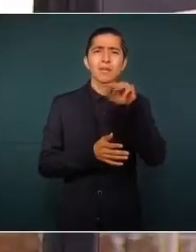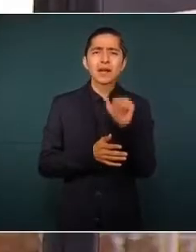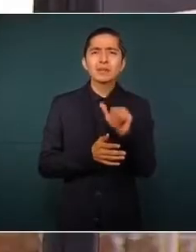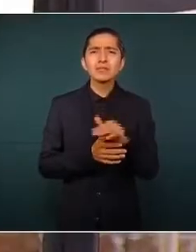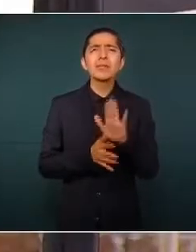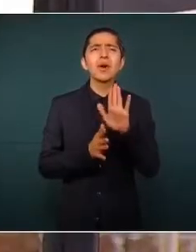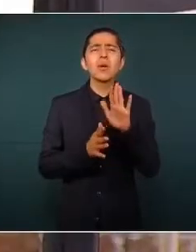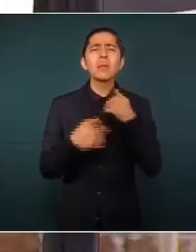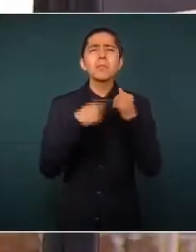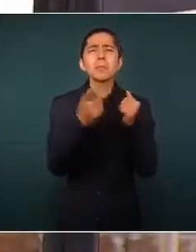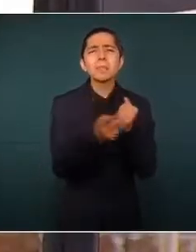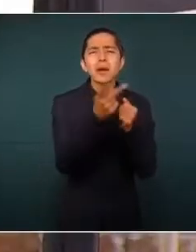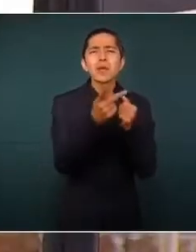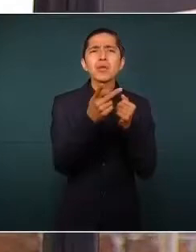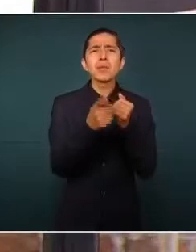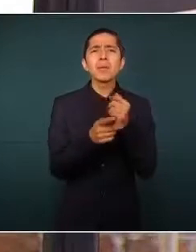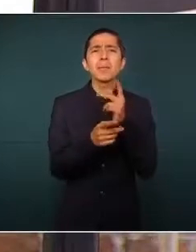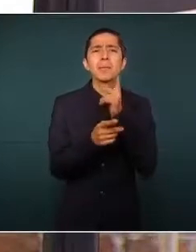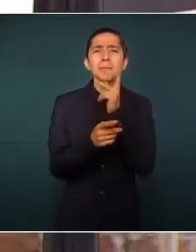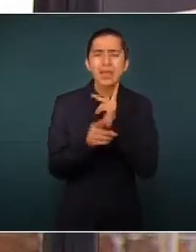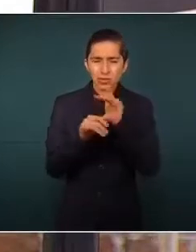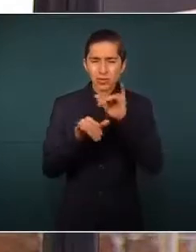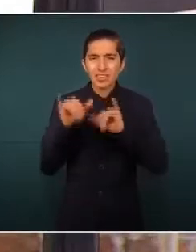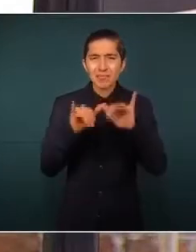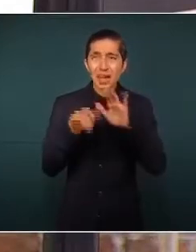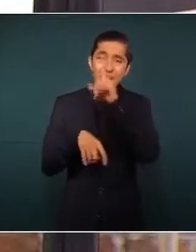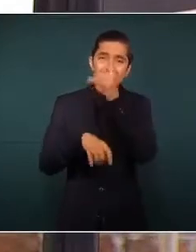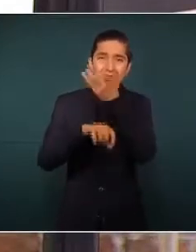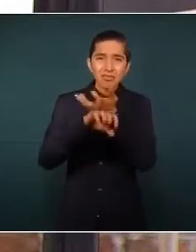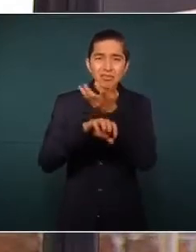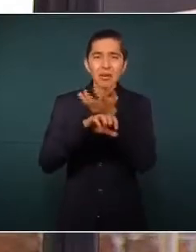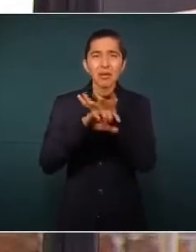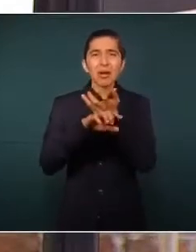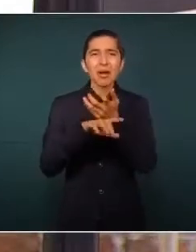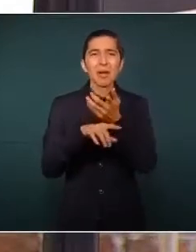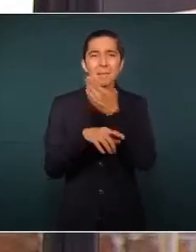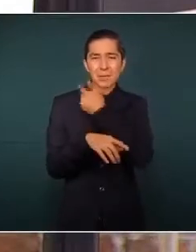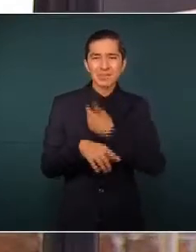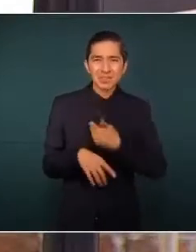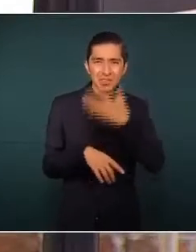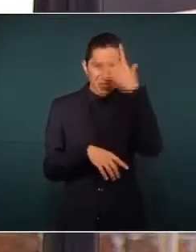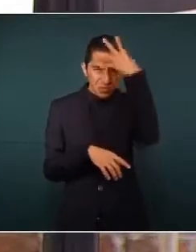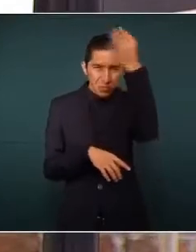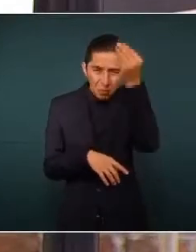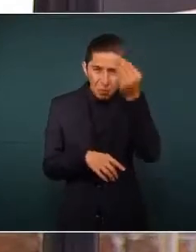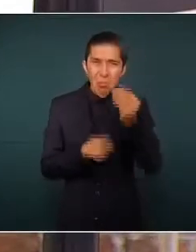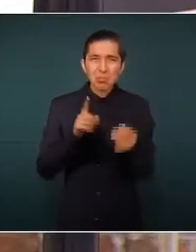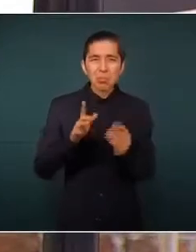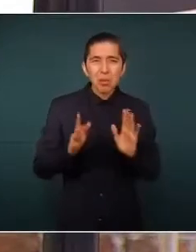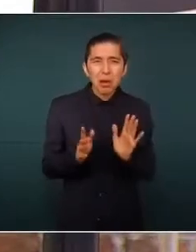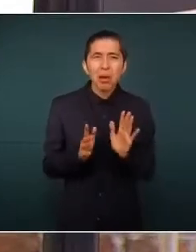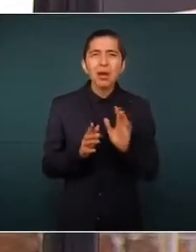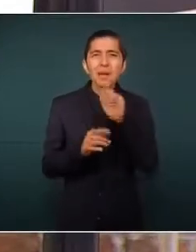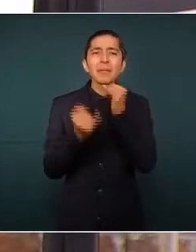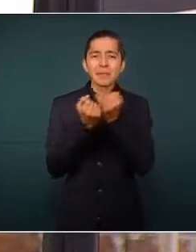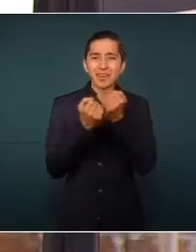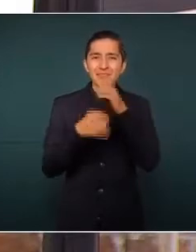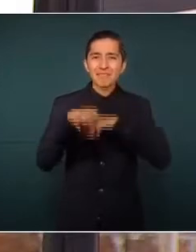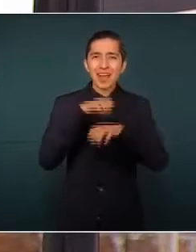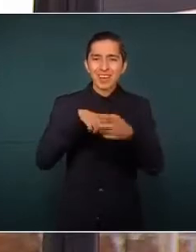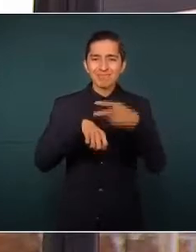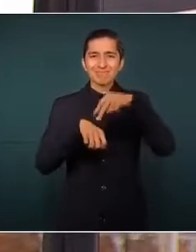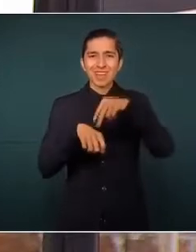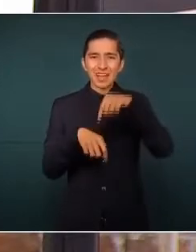estos reclamos del sector petroquímico en Estados Unidos al presidente Trump, el propio embajador de Estados Unidos